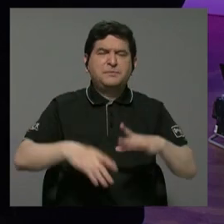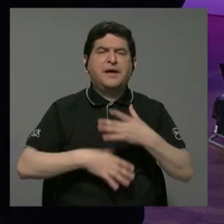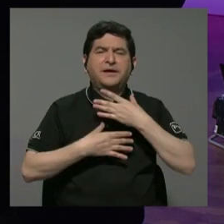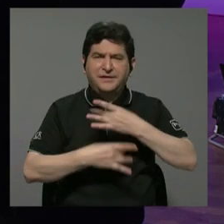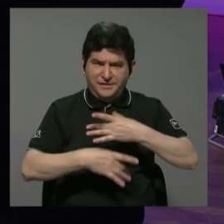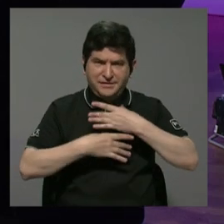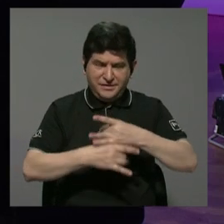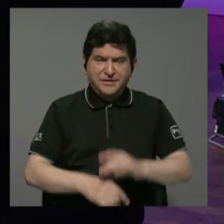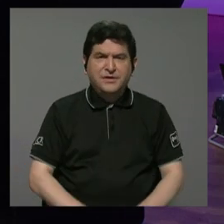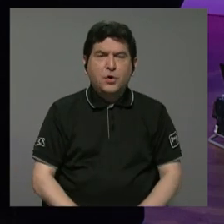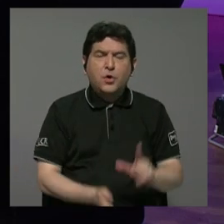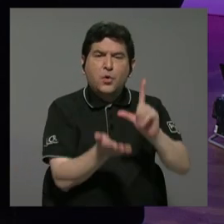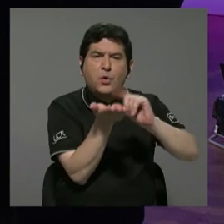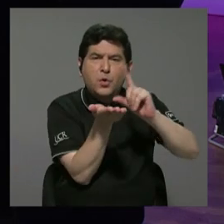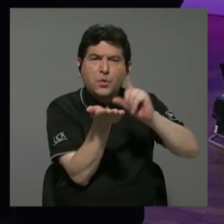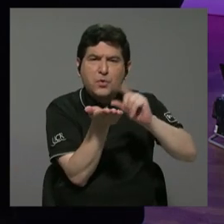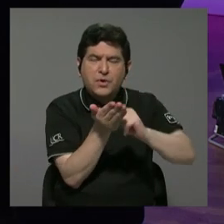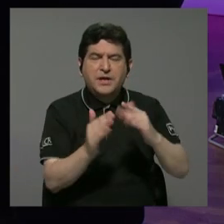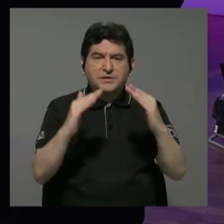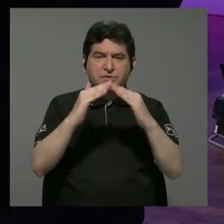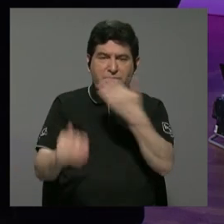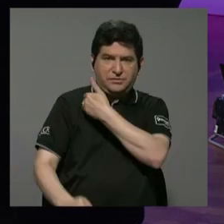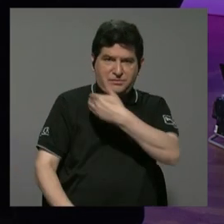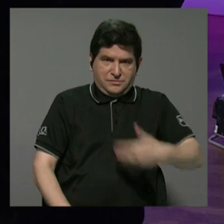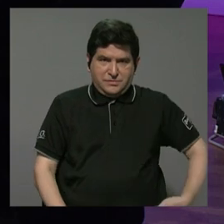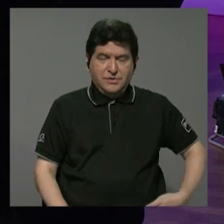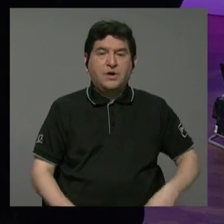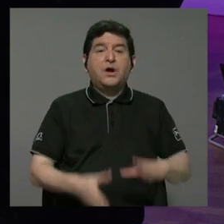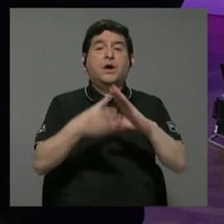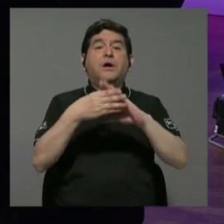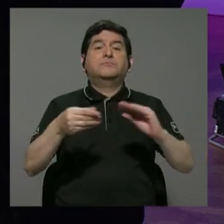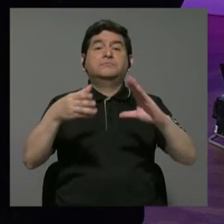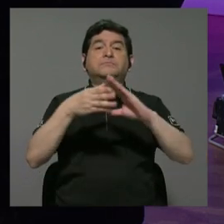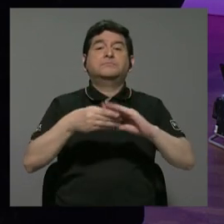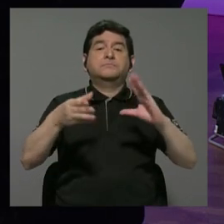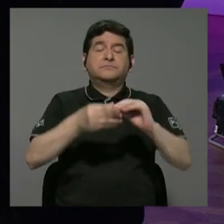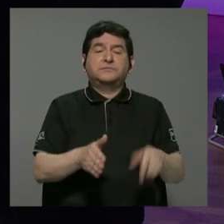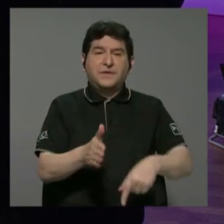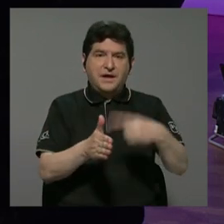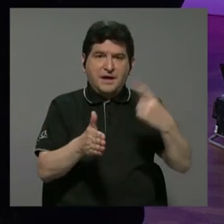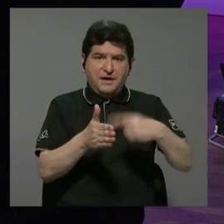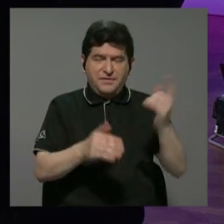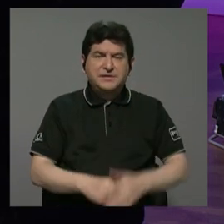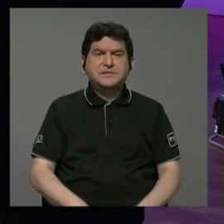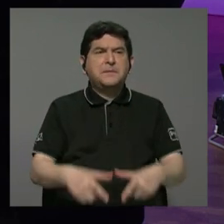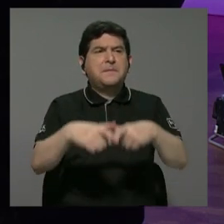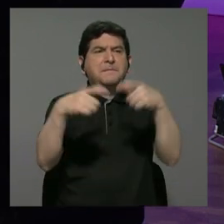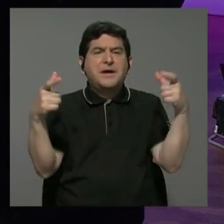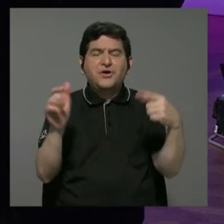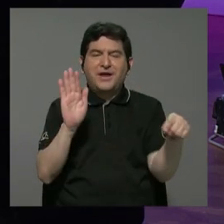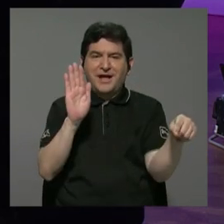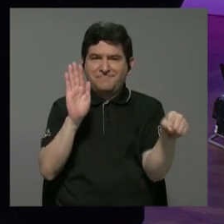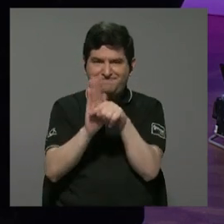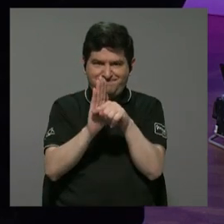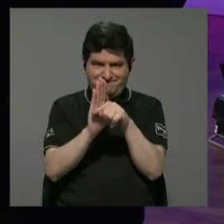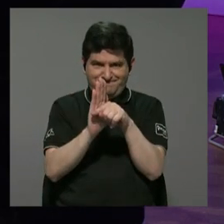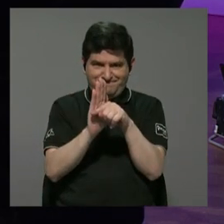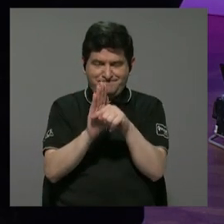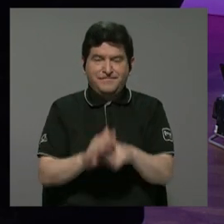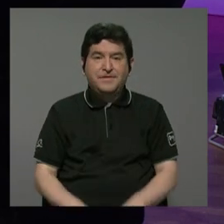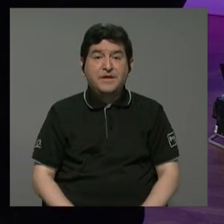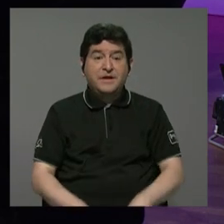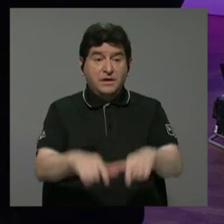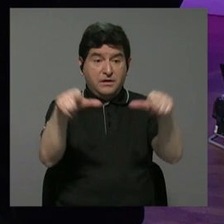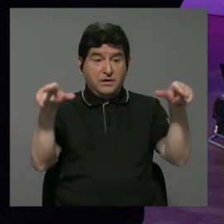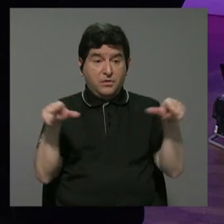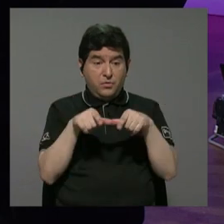atención en las publicaciones de Casa Presidencial, los comentarios muchas veces son mayoritariamente negativos, que es en un lugar